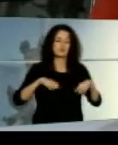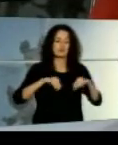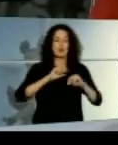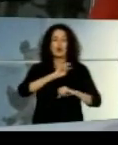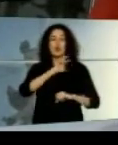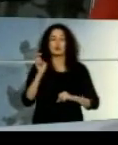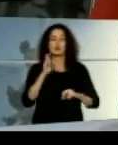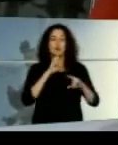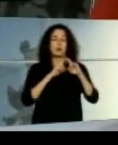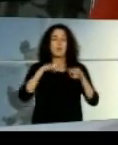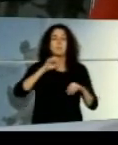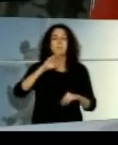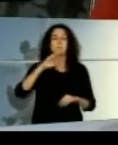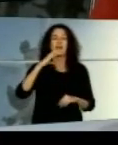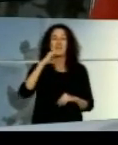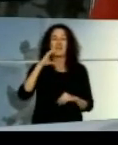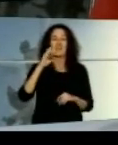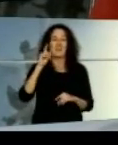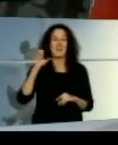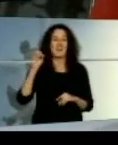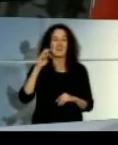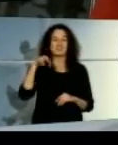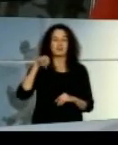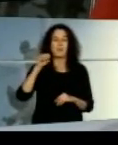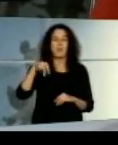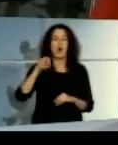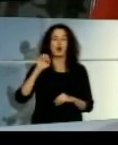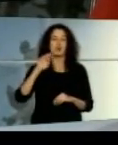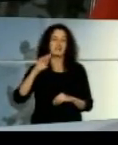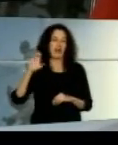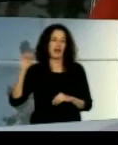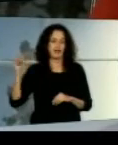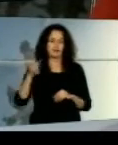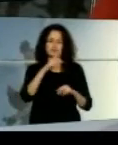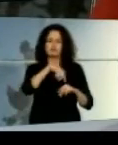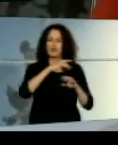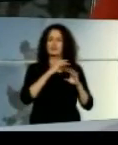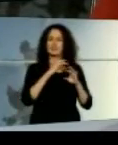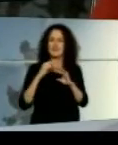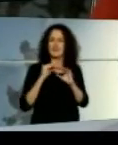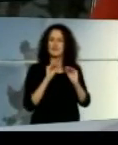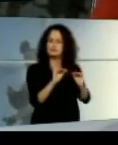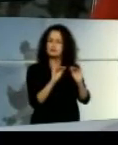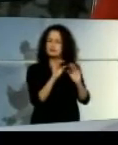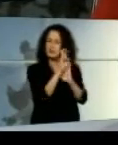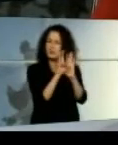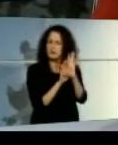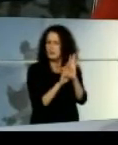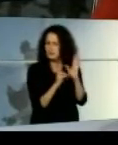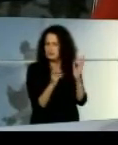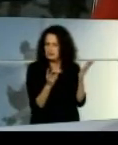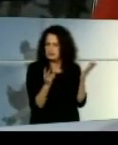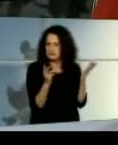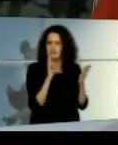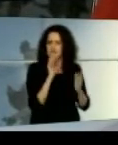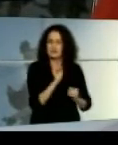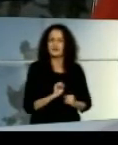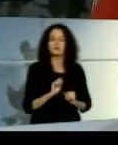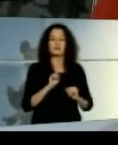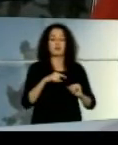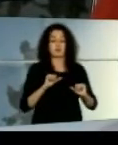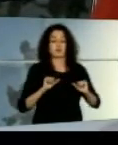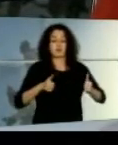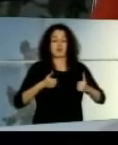decir, eran números unos de su promoción, oposición, etcétera, con un currículum de verdad envidiable. Se puso en